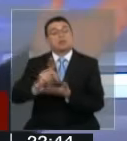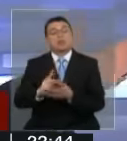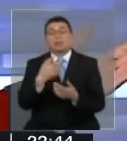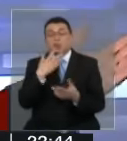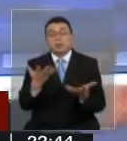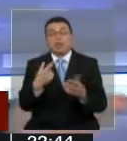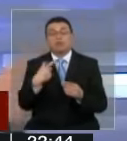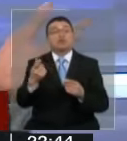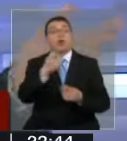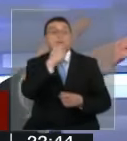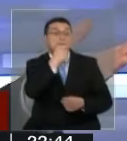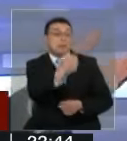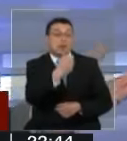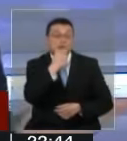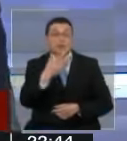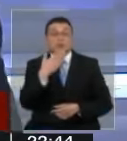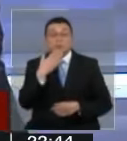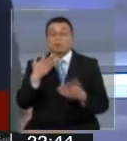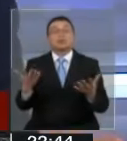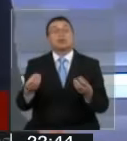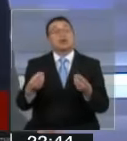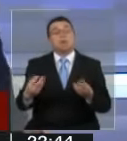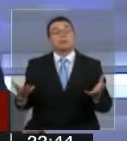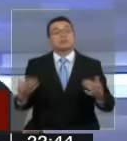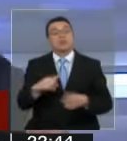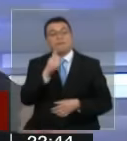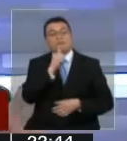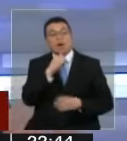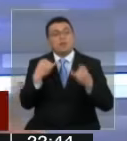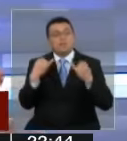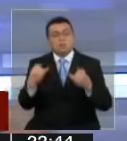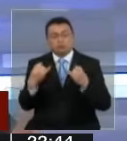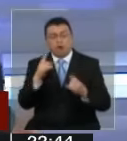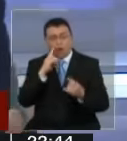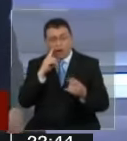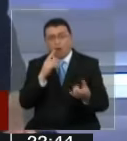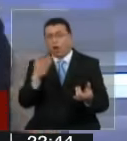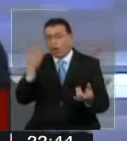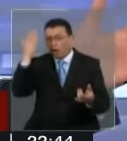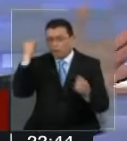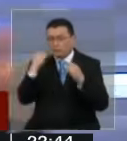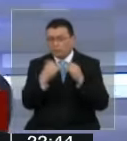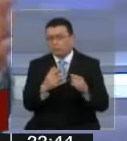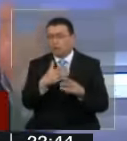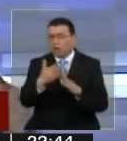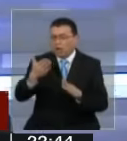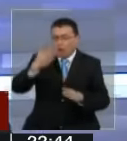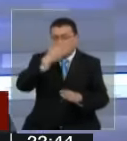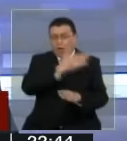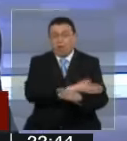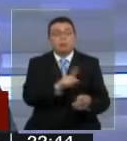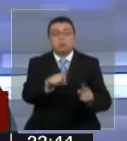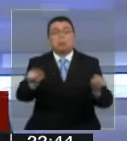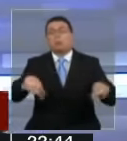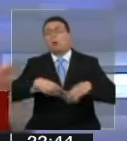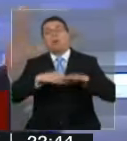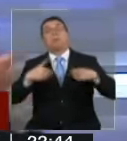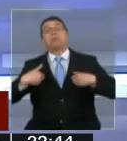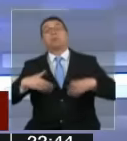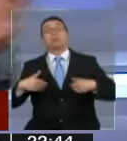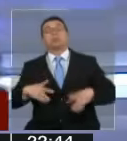medios de comunicación? Creo que también es una pregunta legítima. Había mucha de esta información que estaba hace mucho tiempo sobre la mesa. El autor del libro, ¿cierto?,